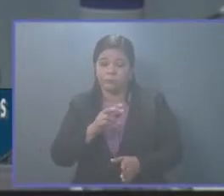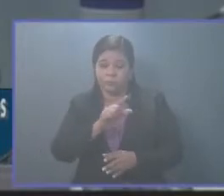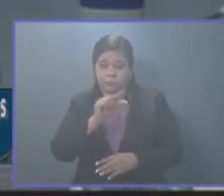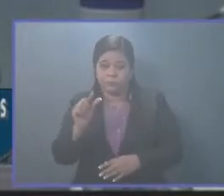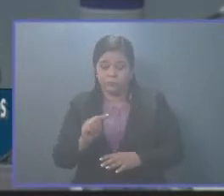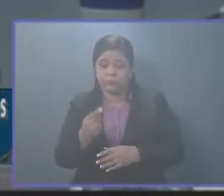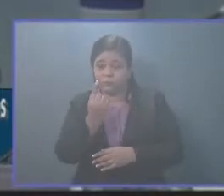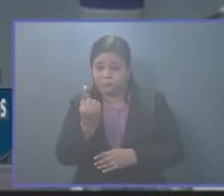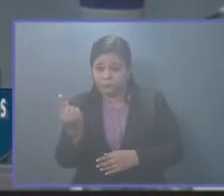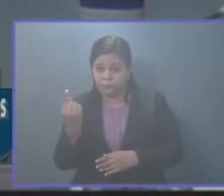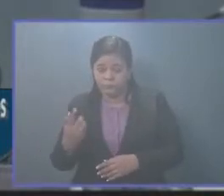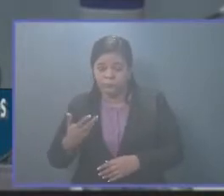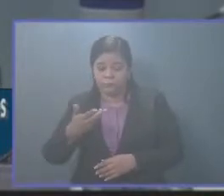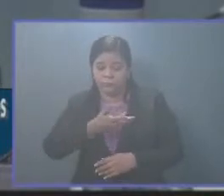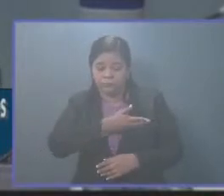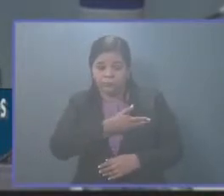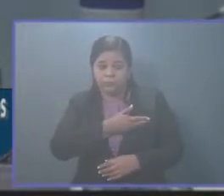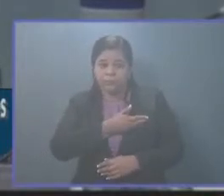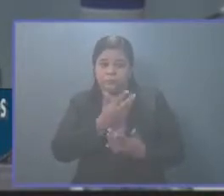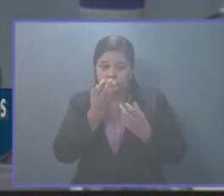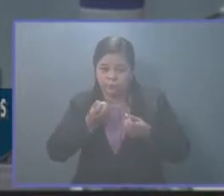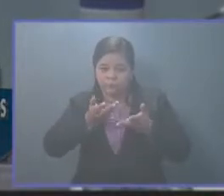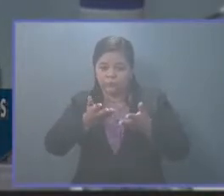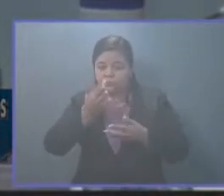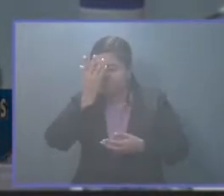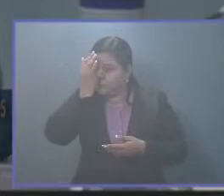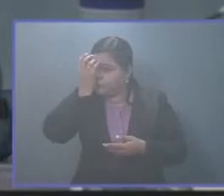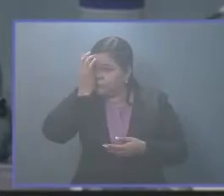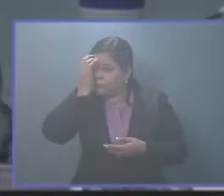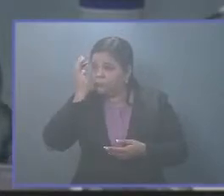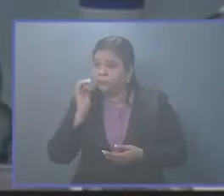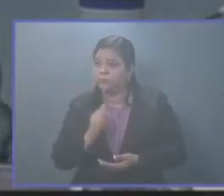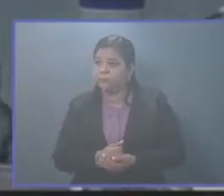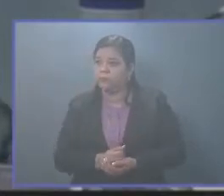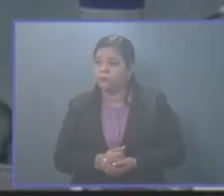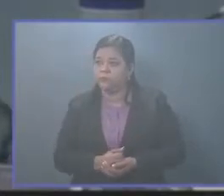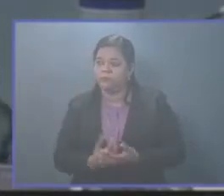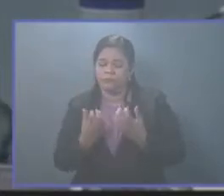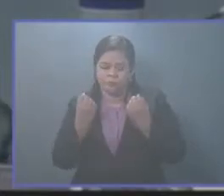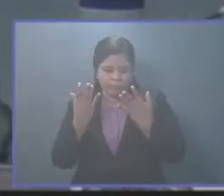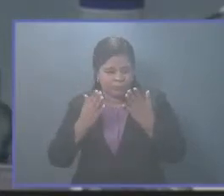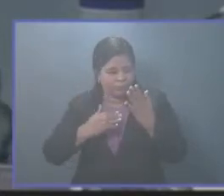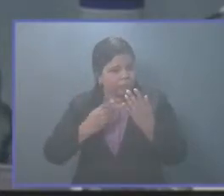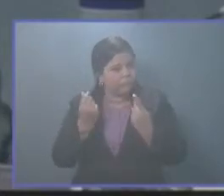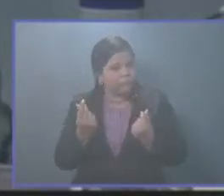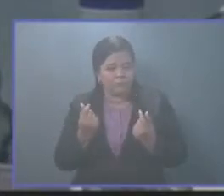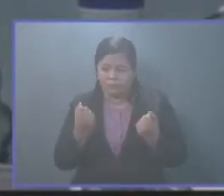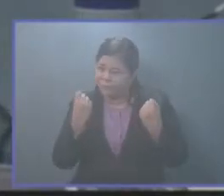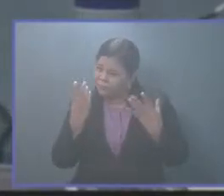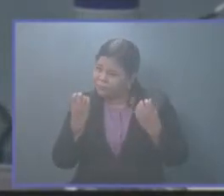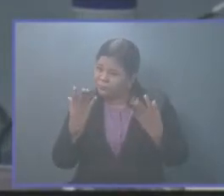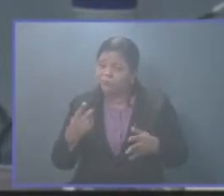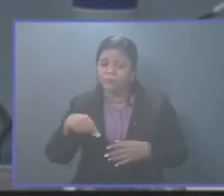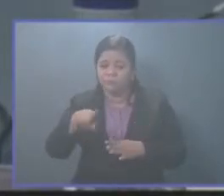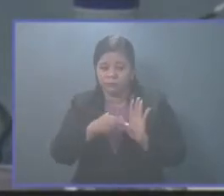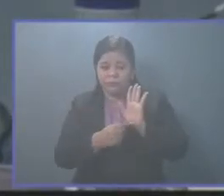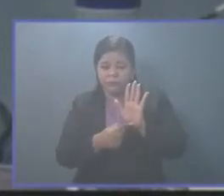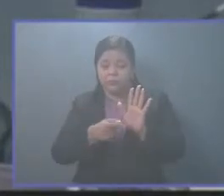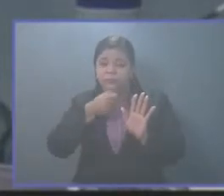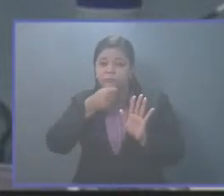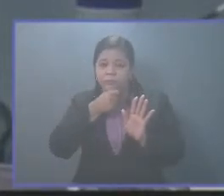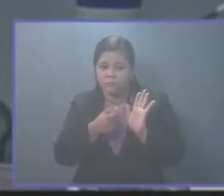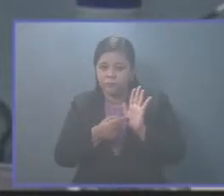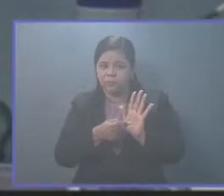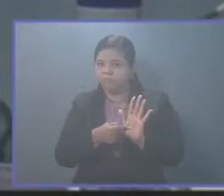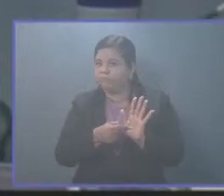comisión nuestra preocupación, porque hay muchísimo dinero que ustedes reflejan en el informe